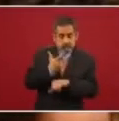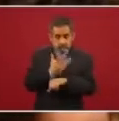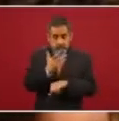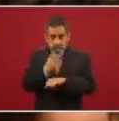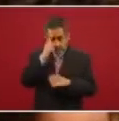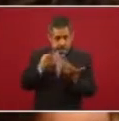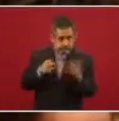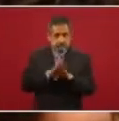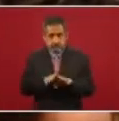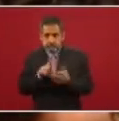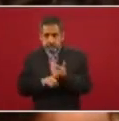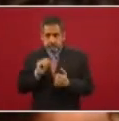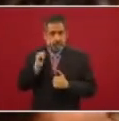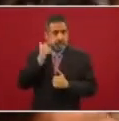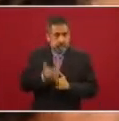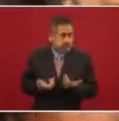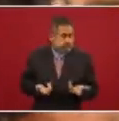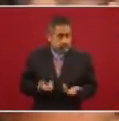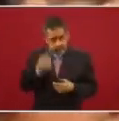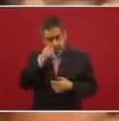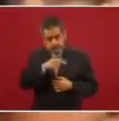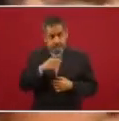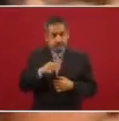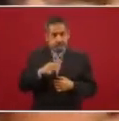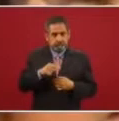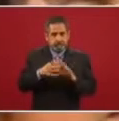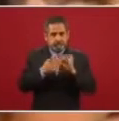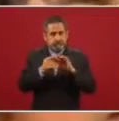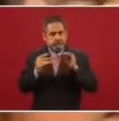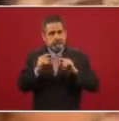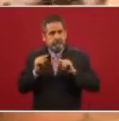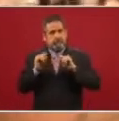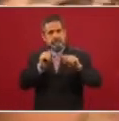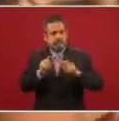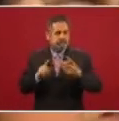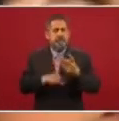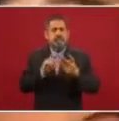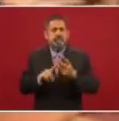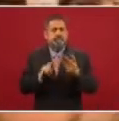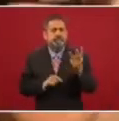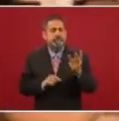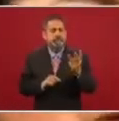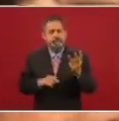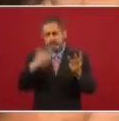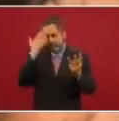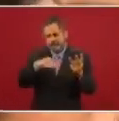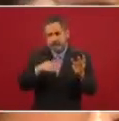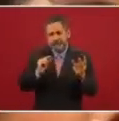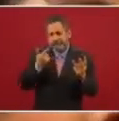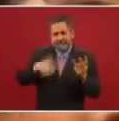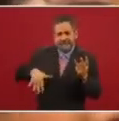forma alguna alguna acción para evitar que lleguen los extranjeros a su país y también saber ahorita que